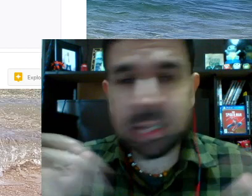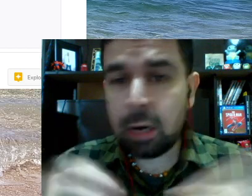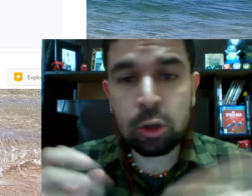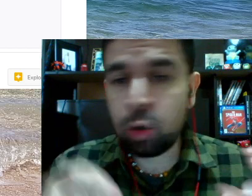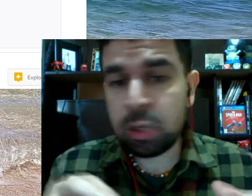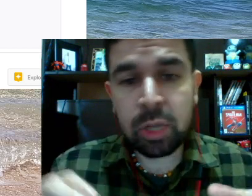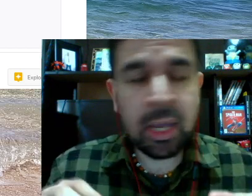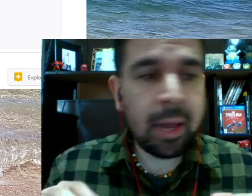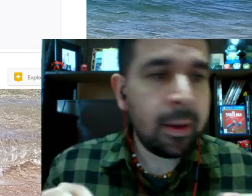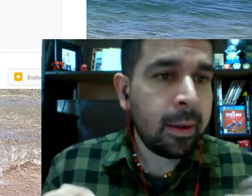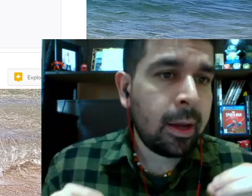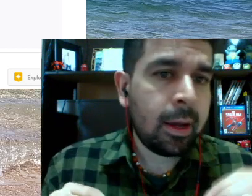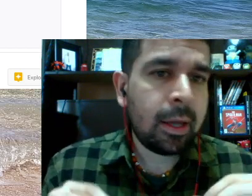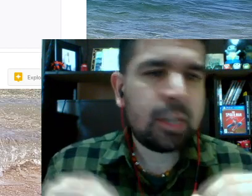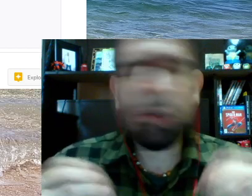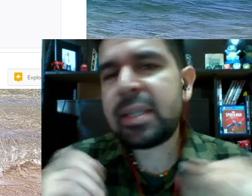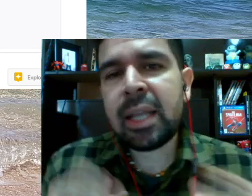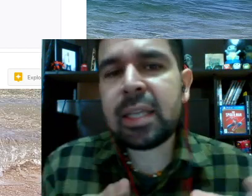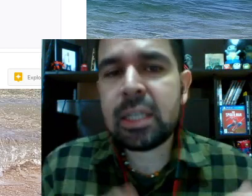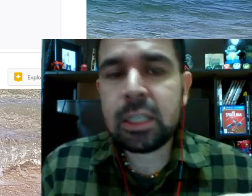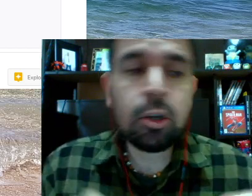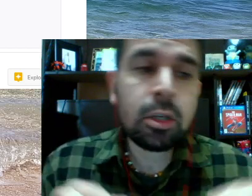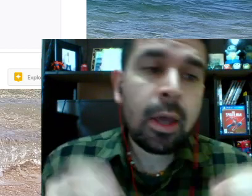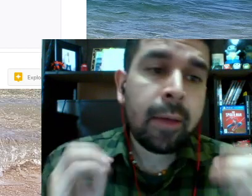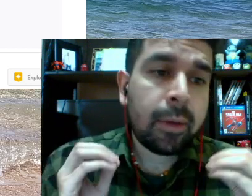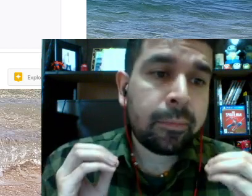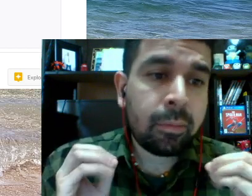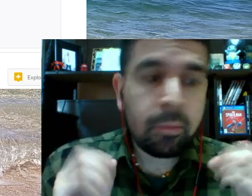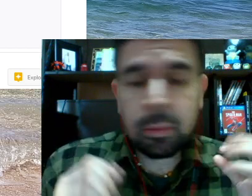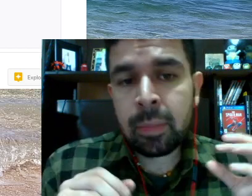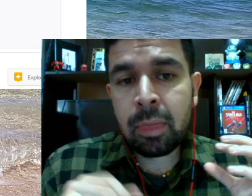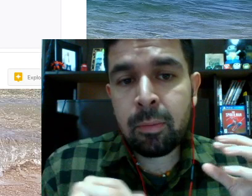son para hacerlos todos en un día son bastante sencillos